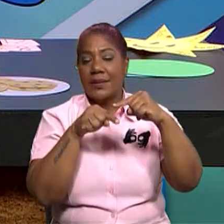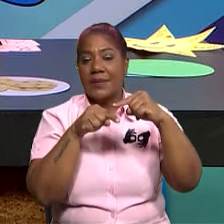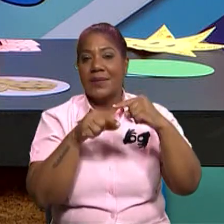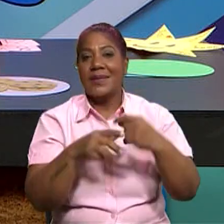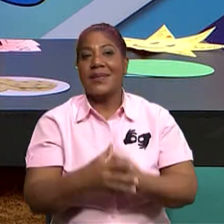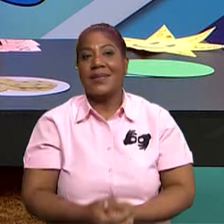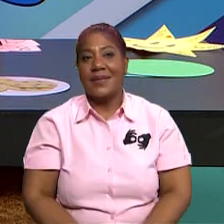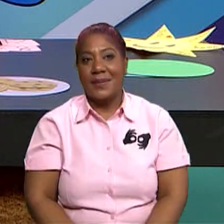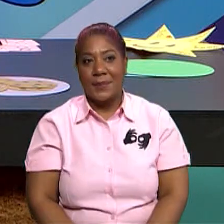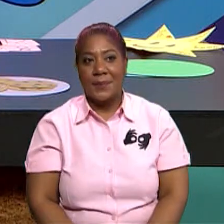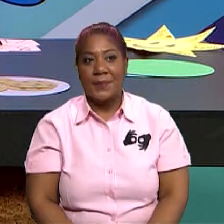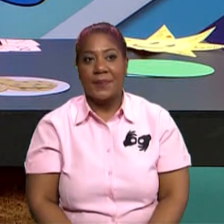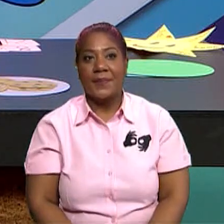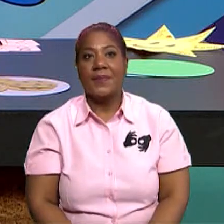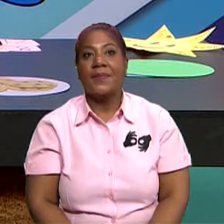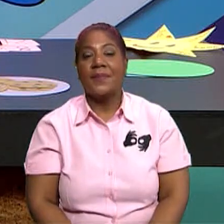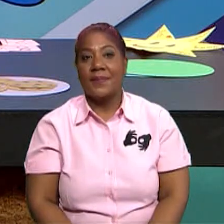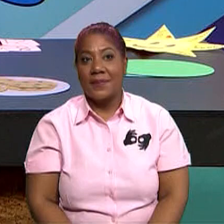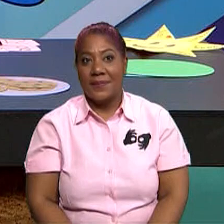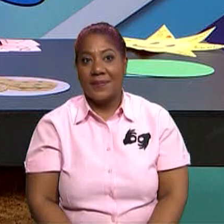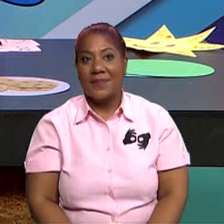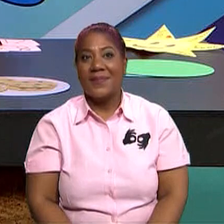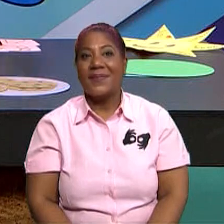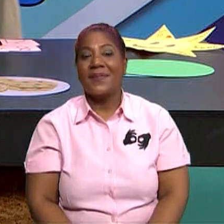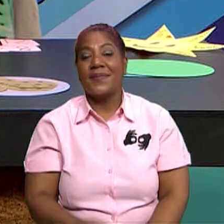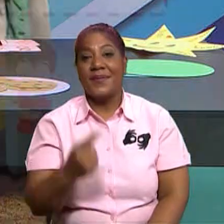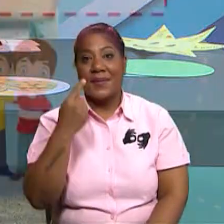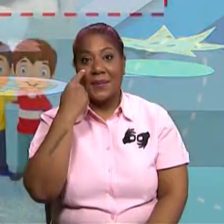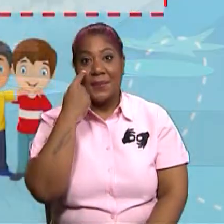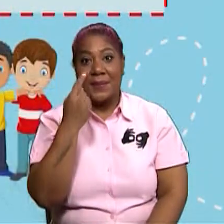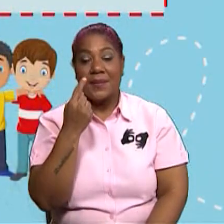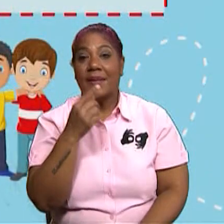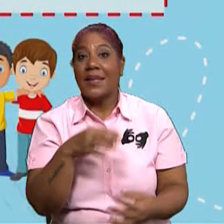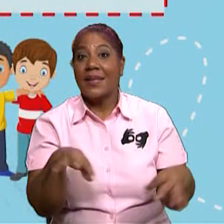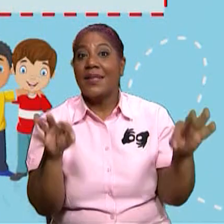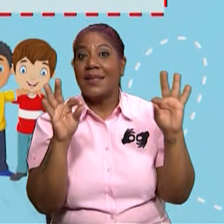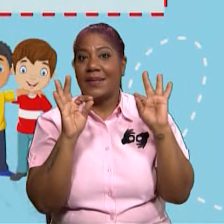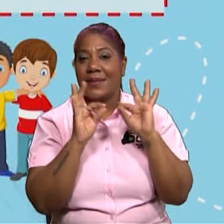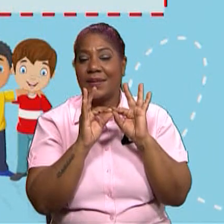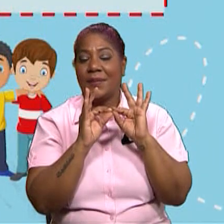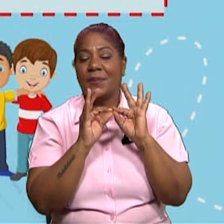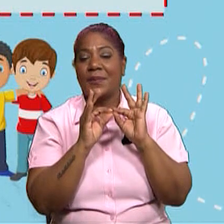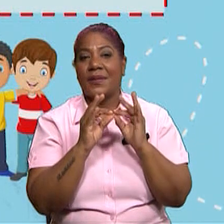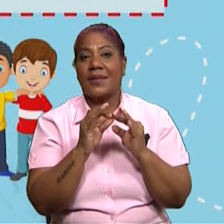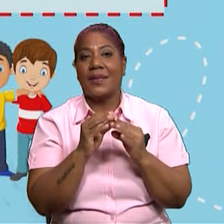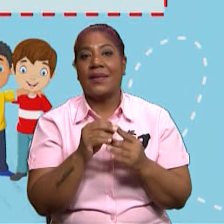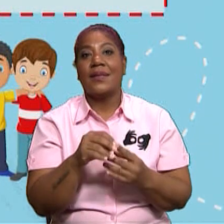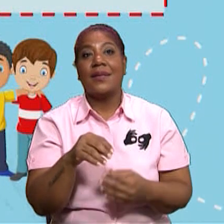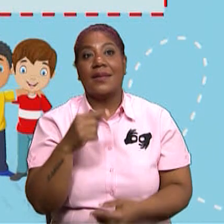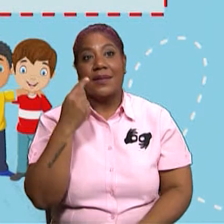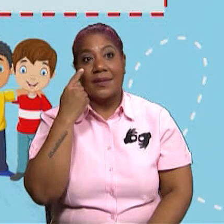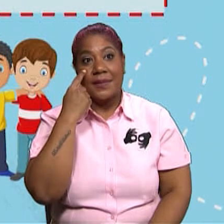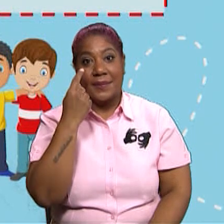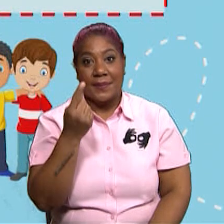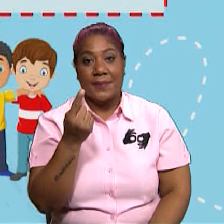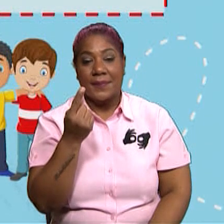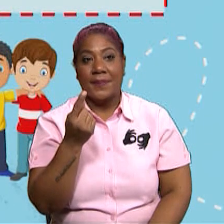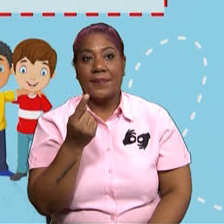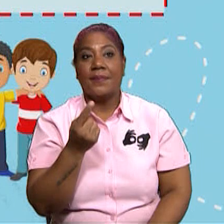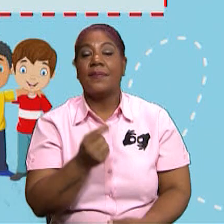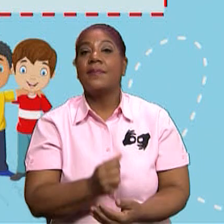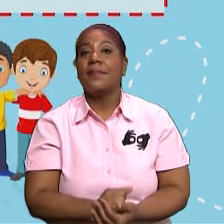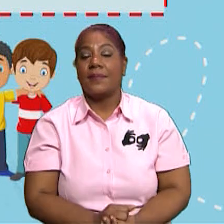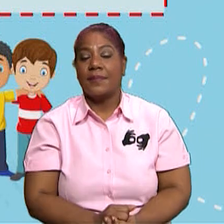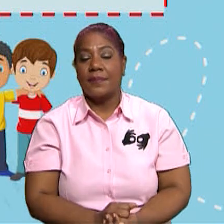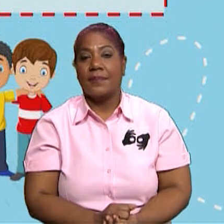Van a ver por qué a continuación cuando veamos un poco más de la fórmula. Observemos entonces que primero